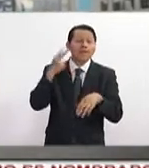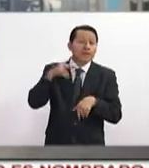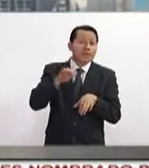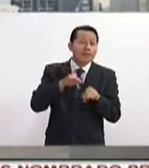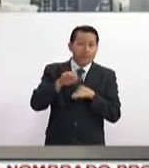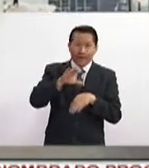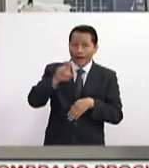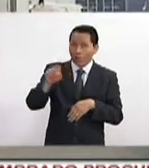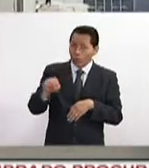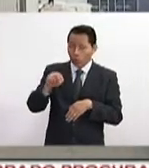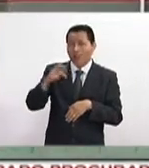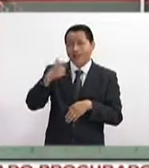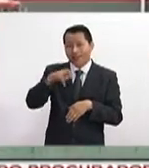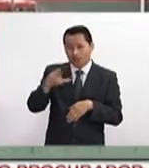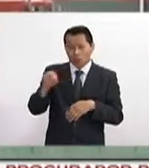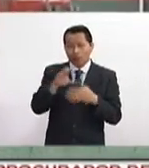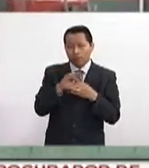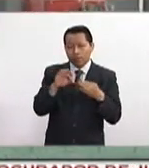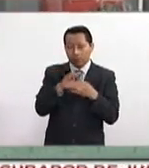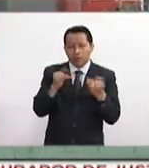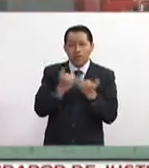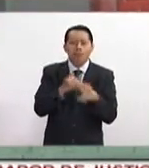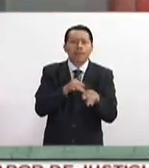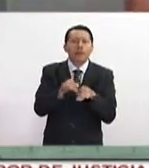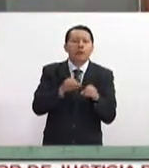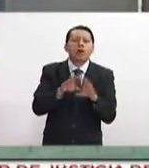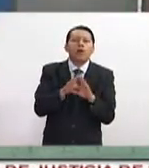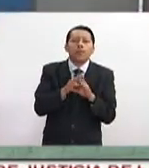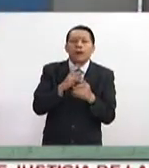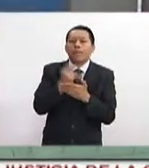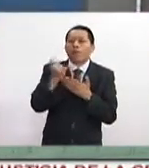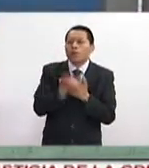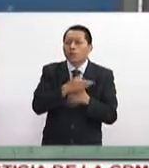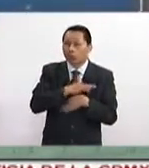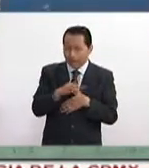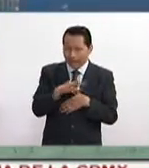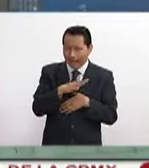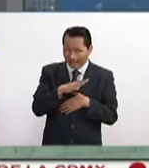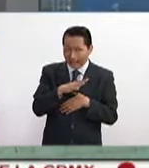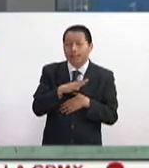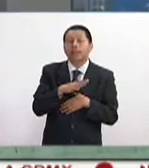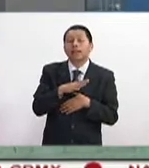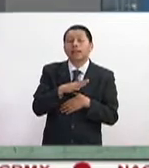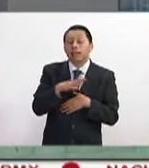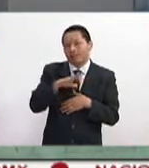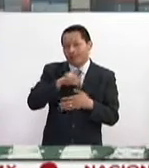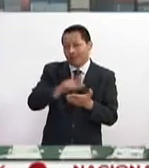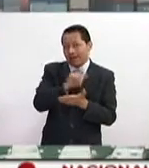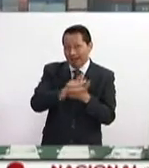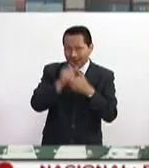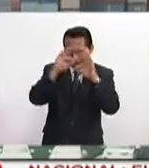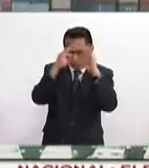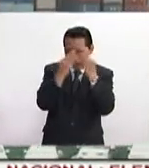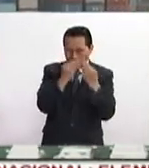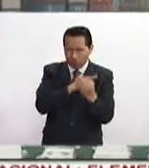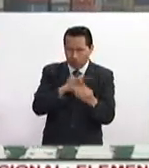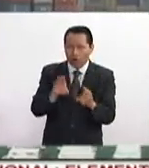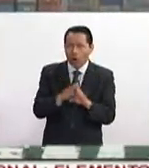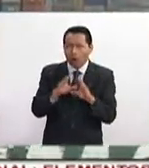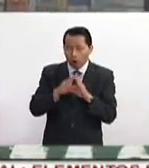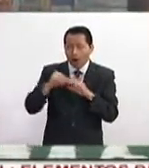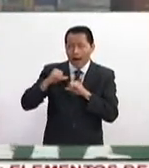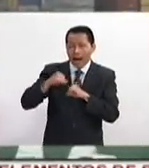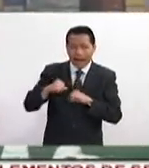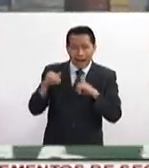Cancún, Quintana Roo, donde informó que se está trabajando en un proyecto de reformas a la ley aduanera en el que se incluye la figura de una